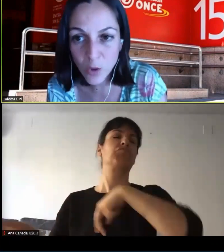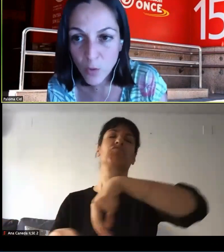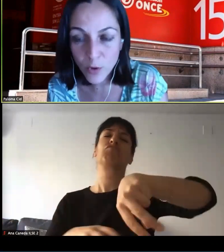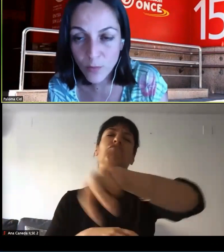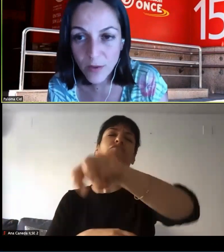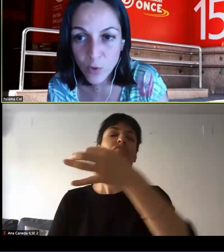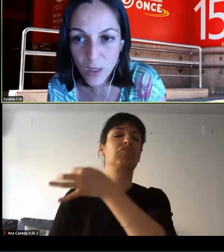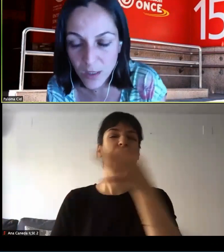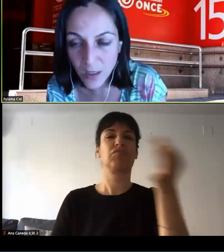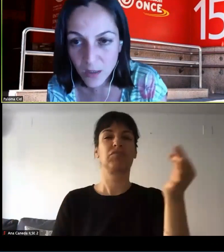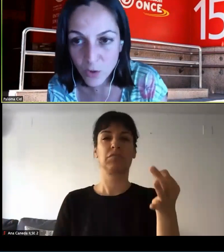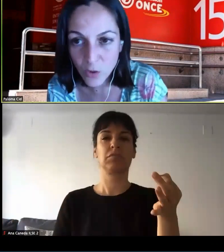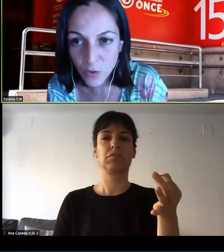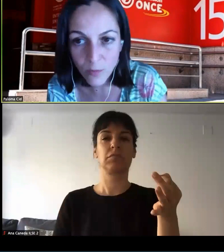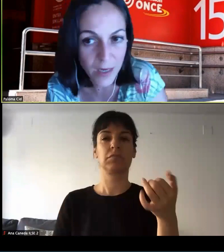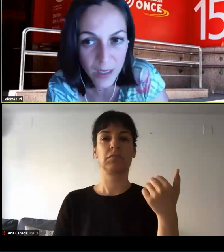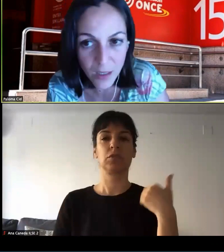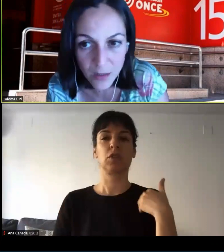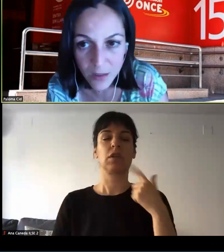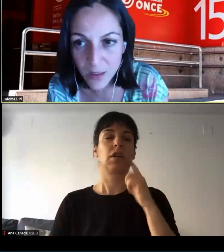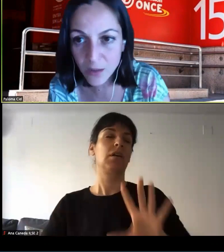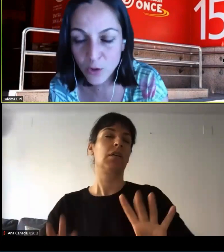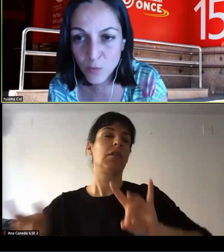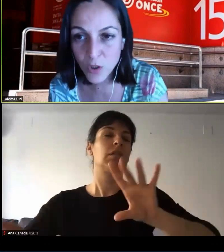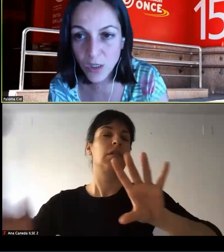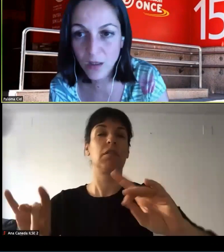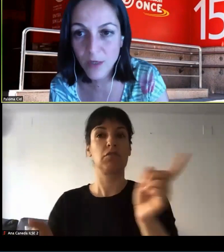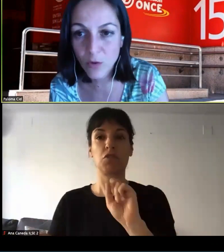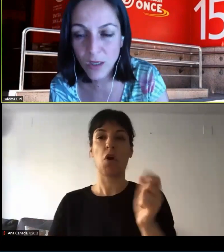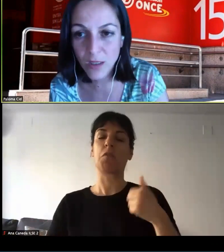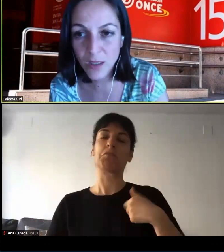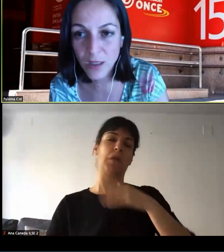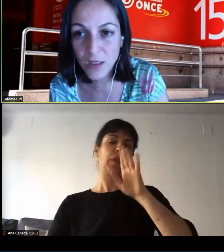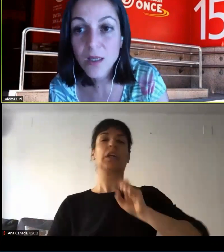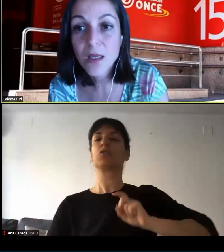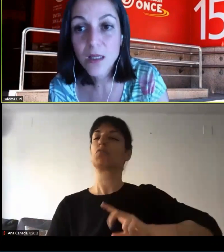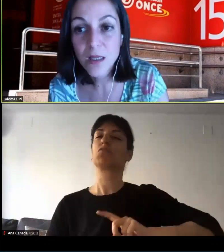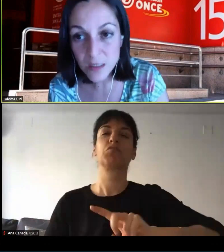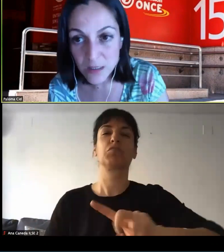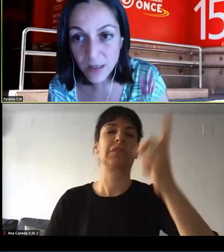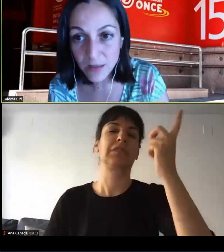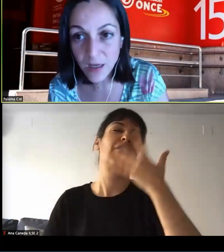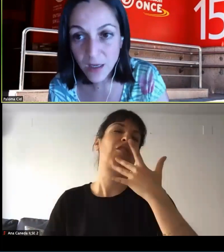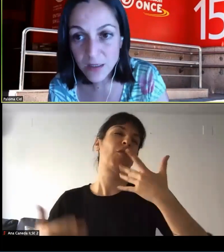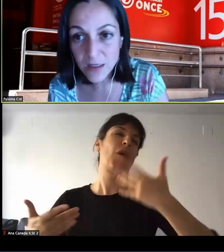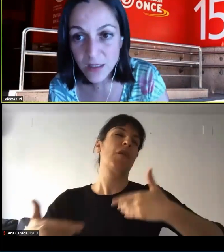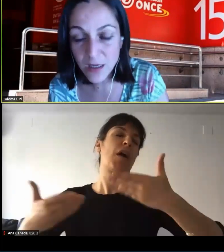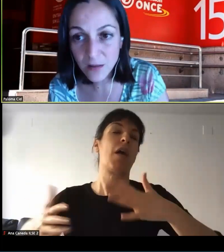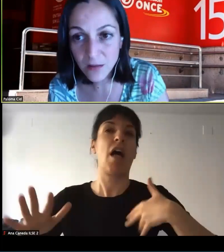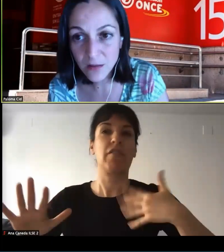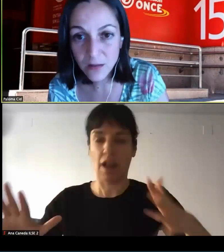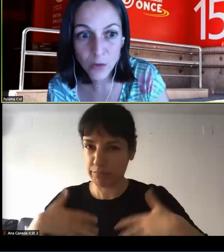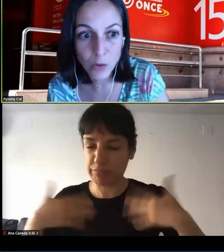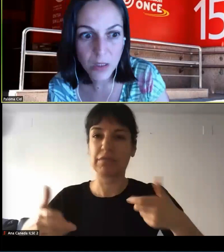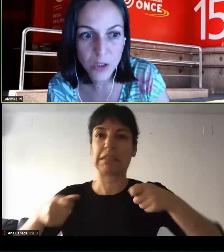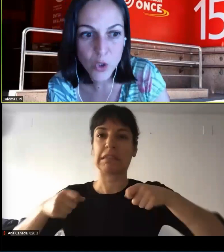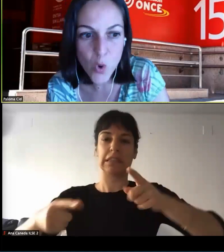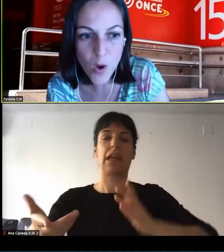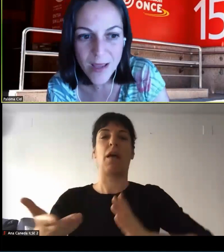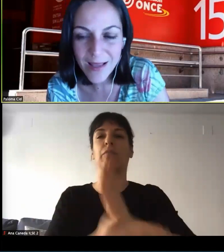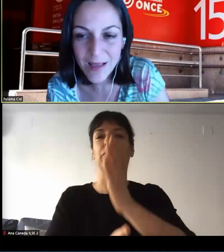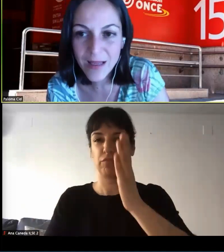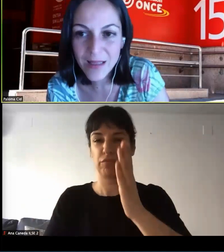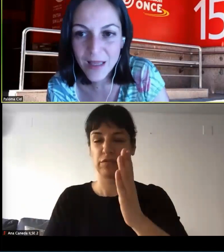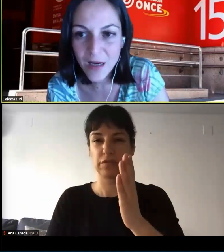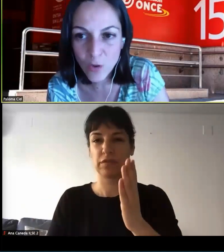a ir comprobando qué hay en el entorno, van a ir directos por el camino que quieren y se van a tragar la silla. Entonces no